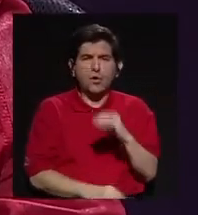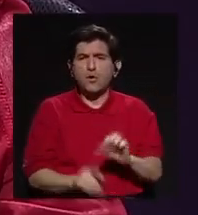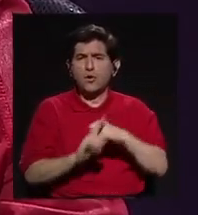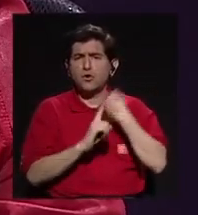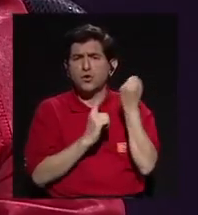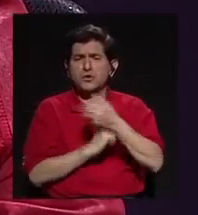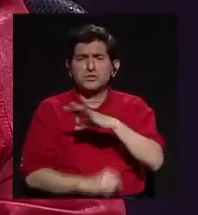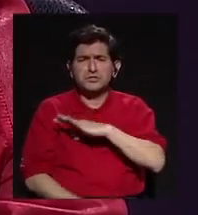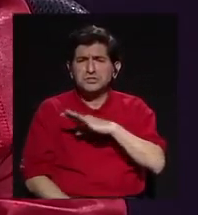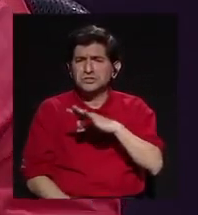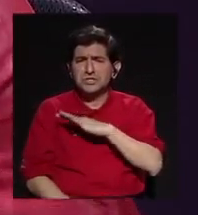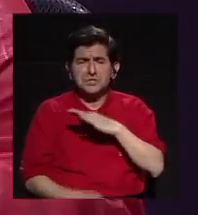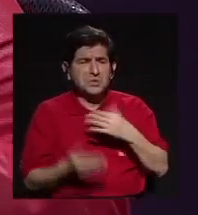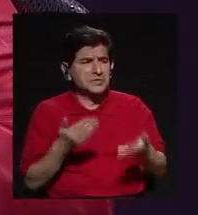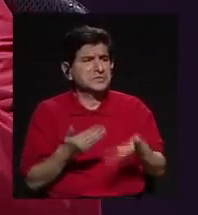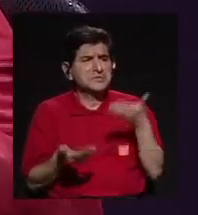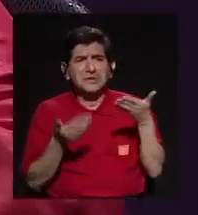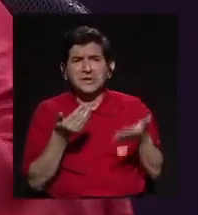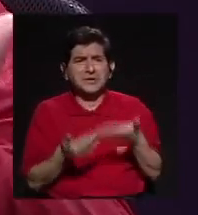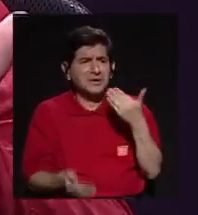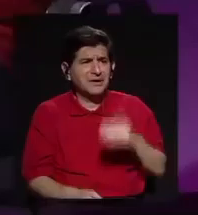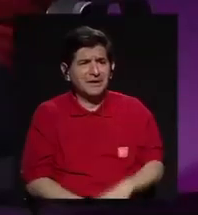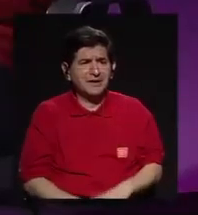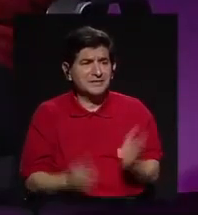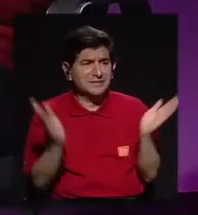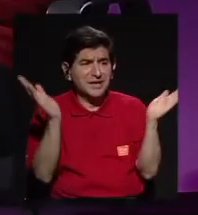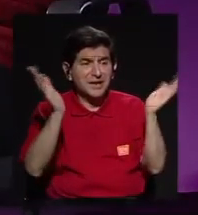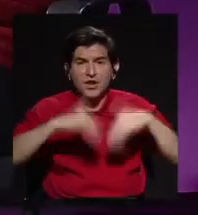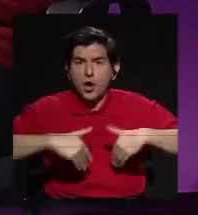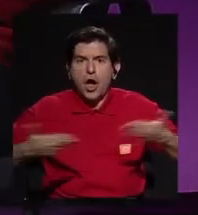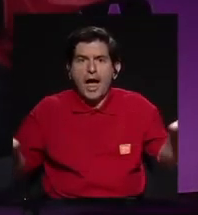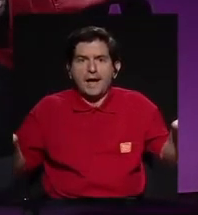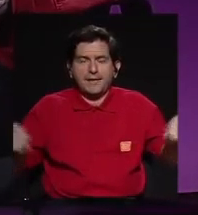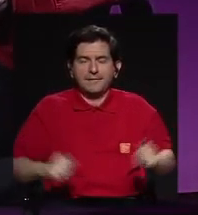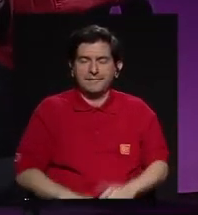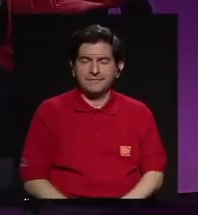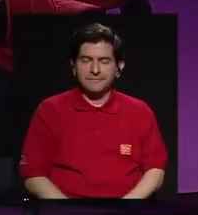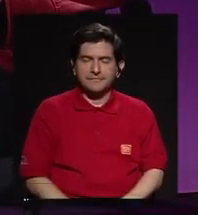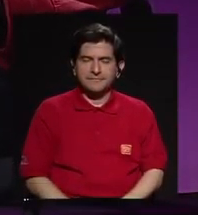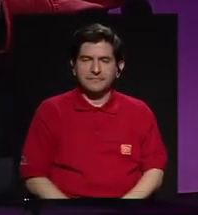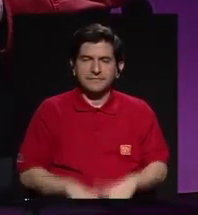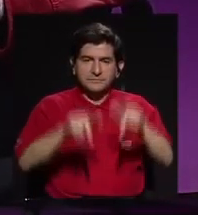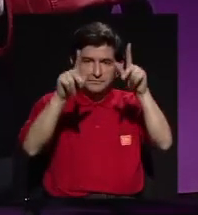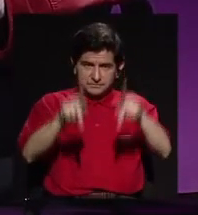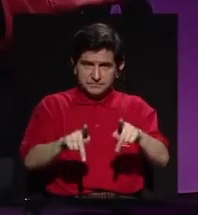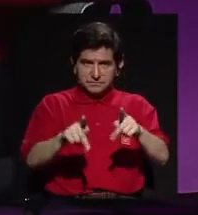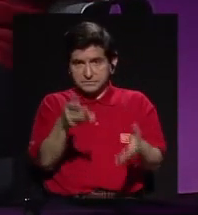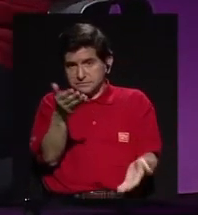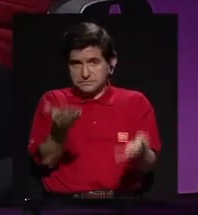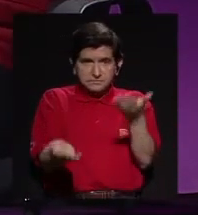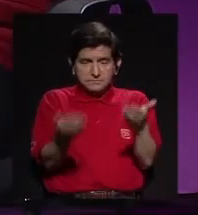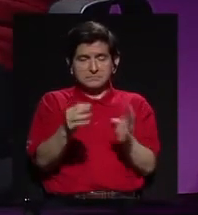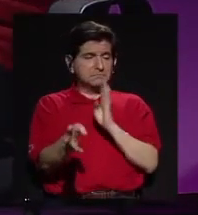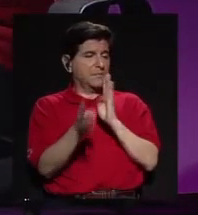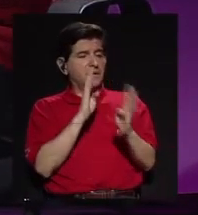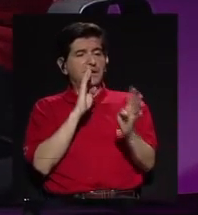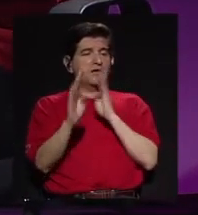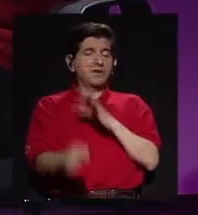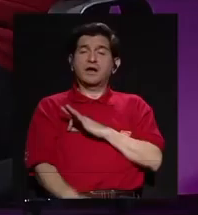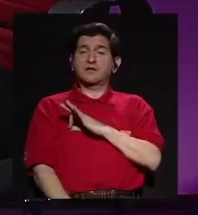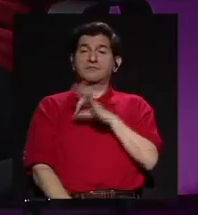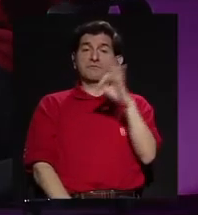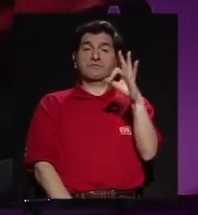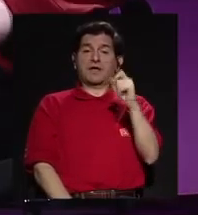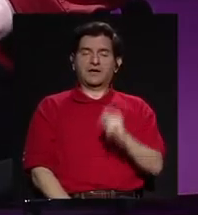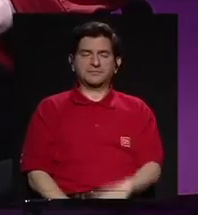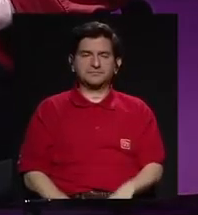bienestar casi, no hay ninguna condición de bienestar en ese sentido. Y alguien que viene hablando de fe, además,